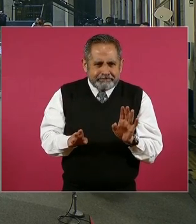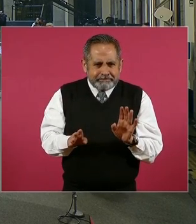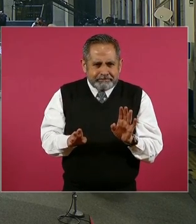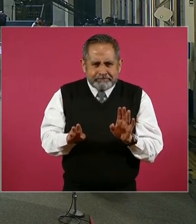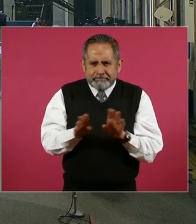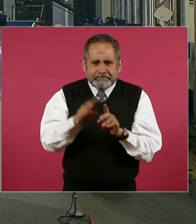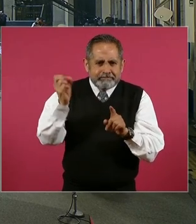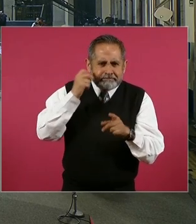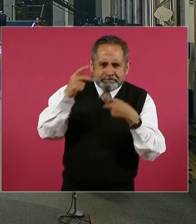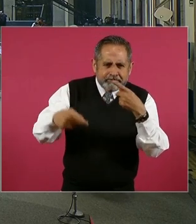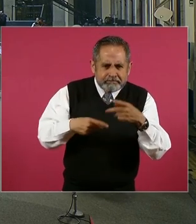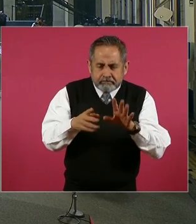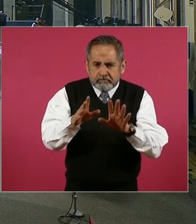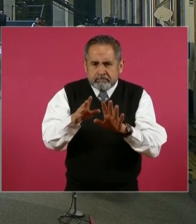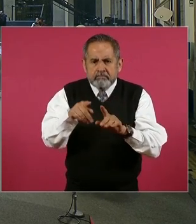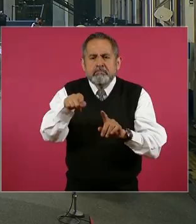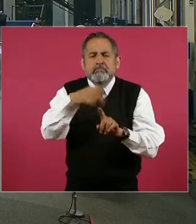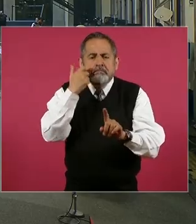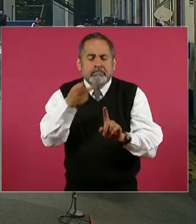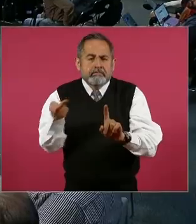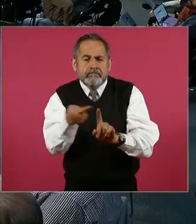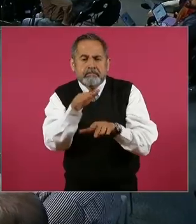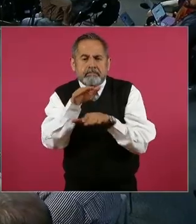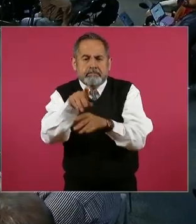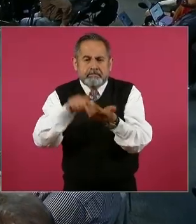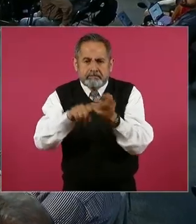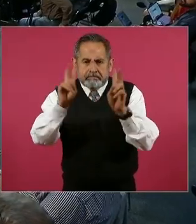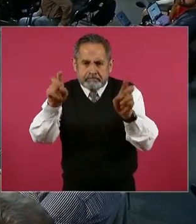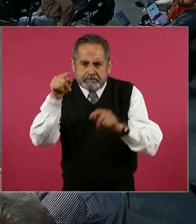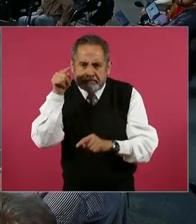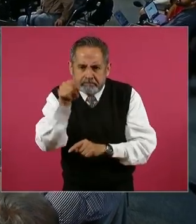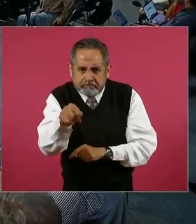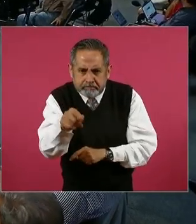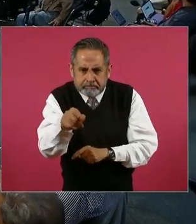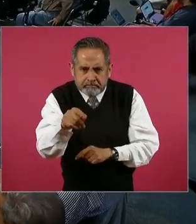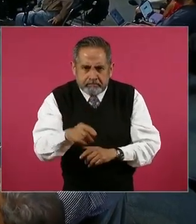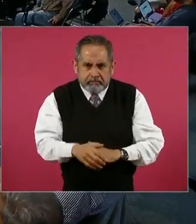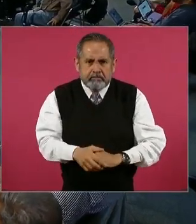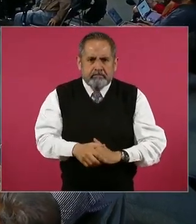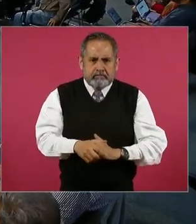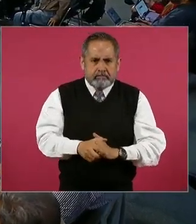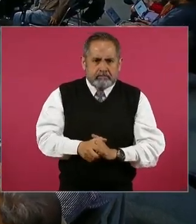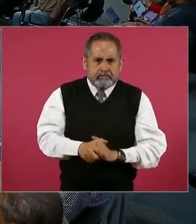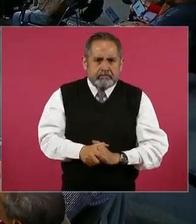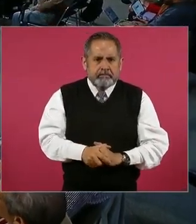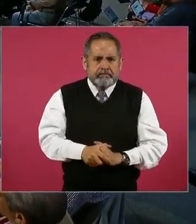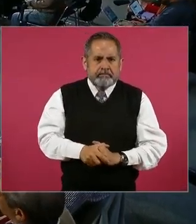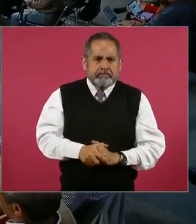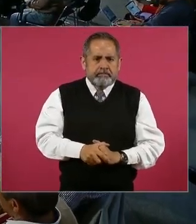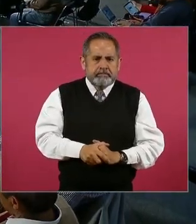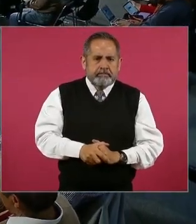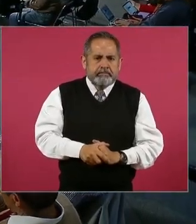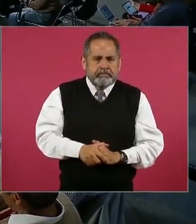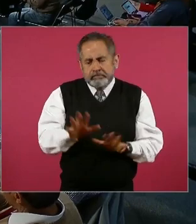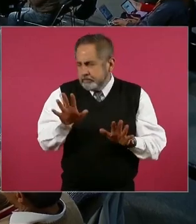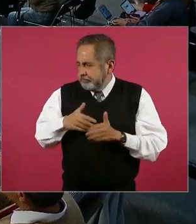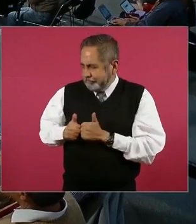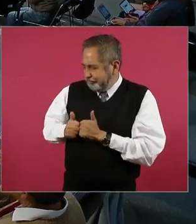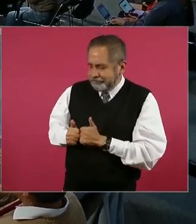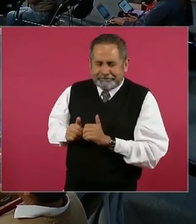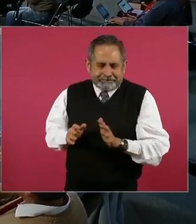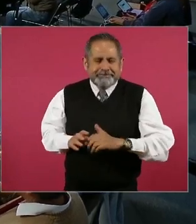dinámica quieren preguntarle sobre el tema Ah pues ya me